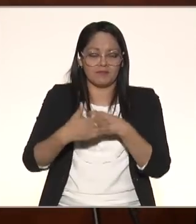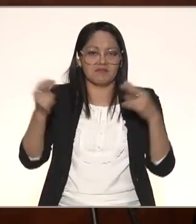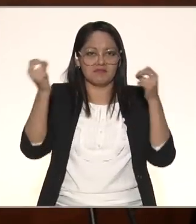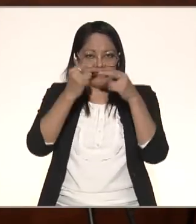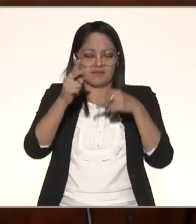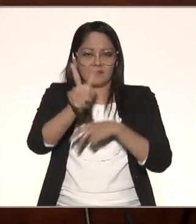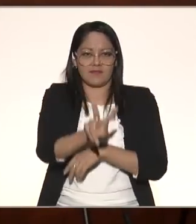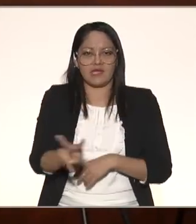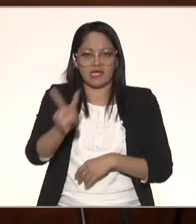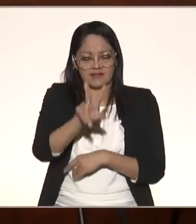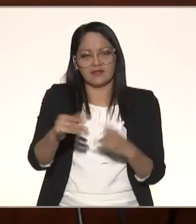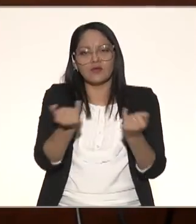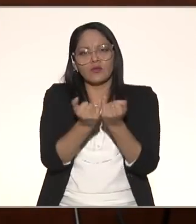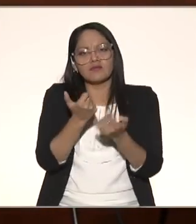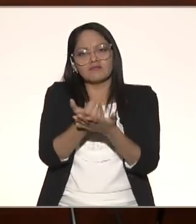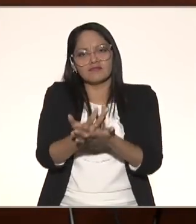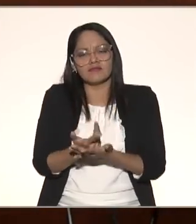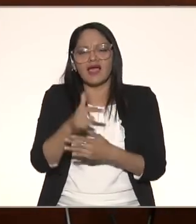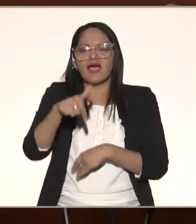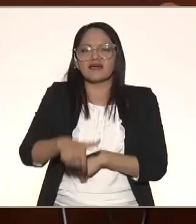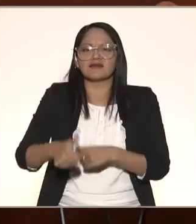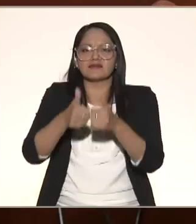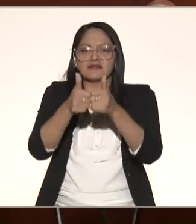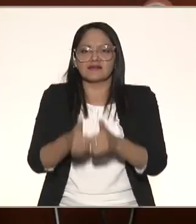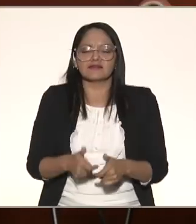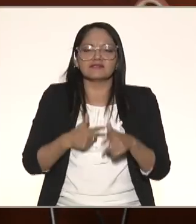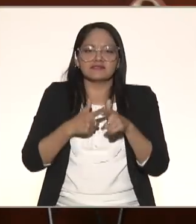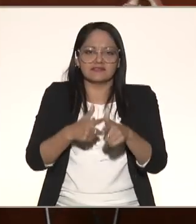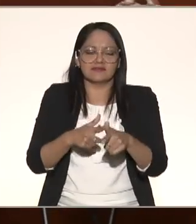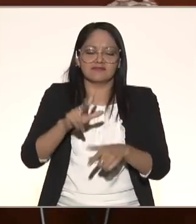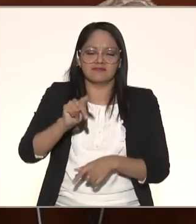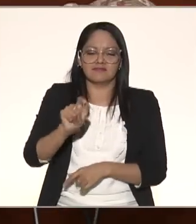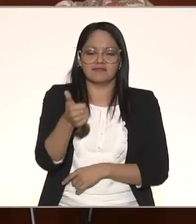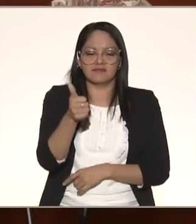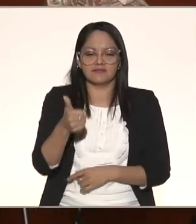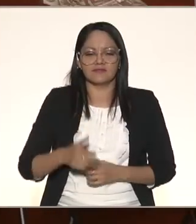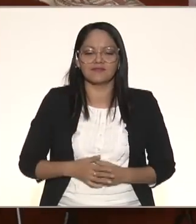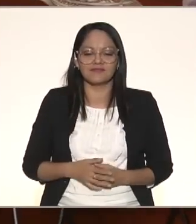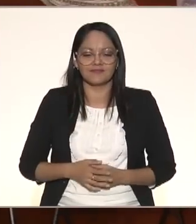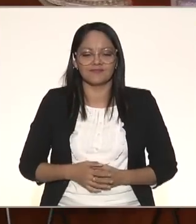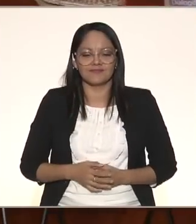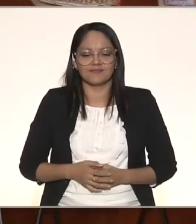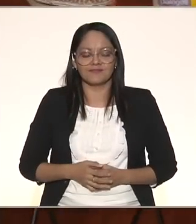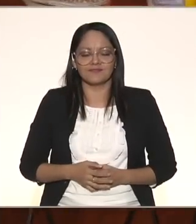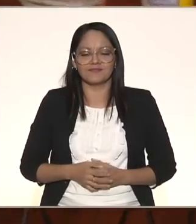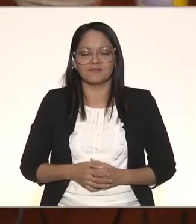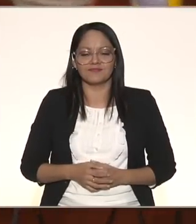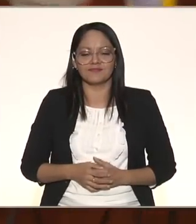próximo viernes y lo invitamos a que continúe aquí con nosotros en la señal de El 11 hasta la próxima